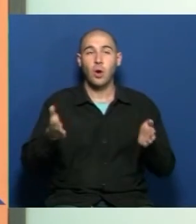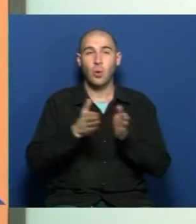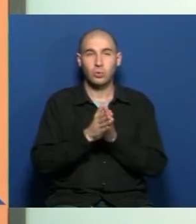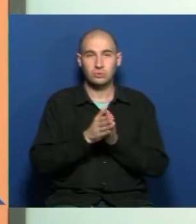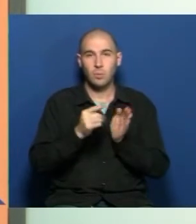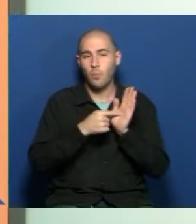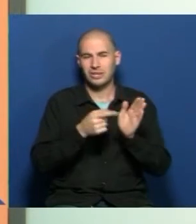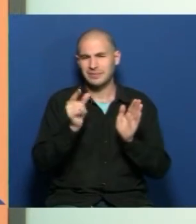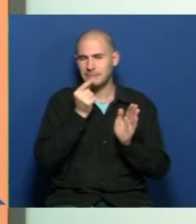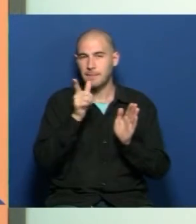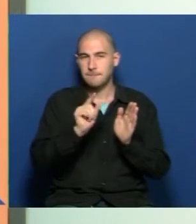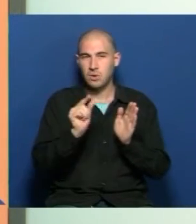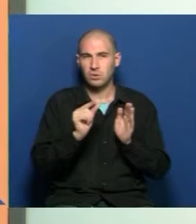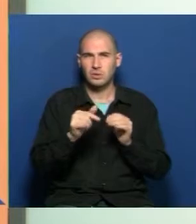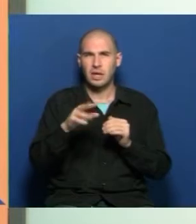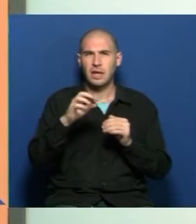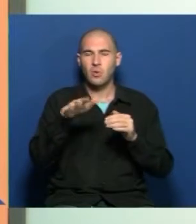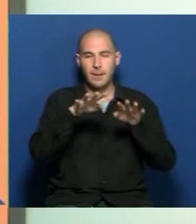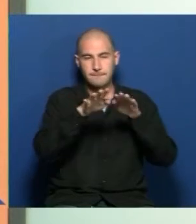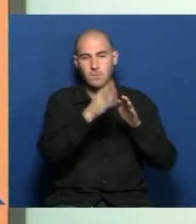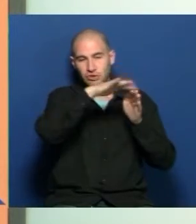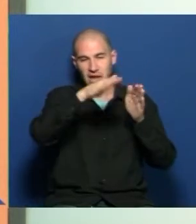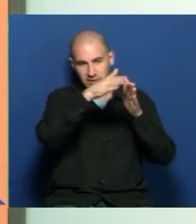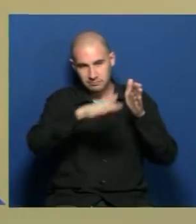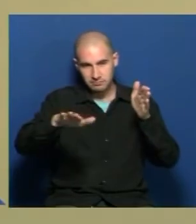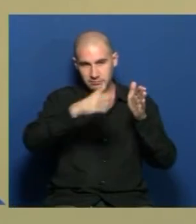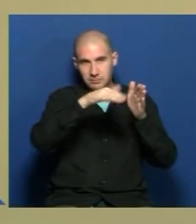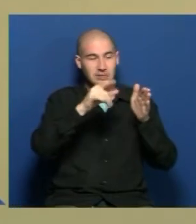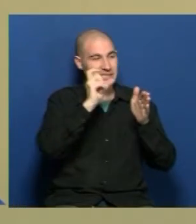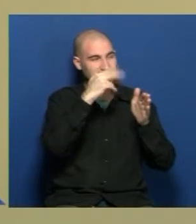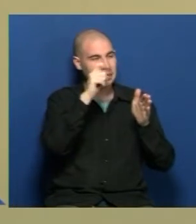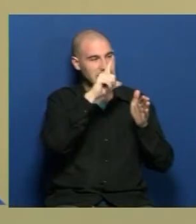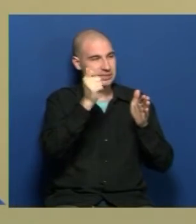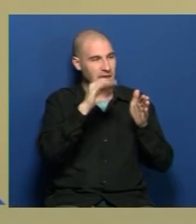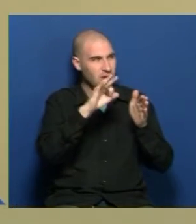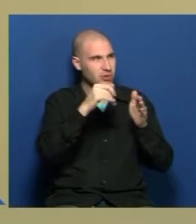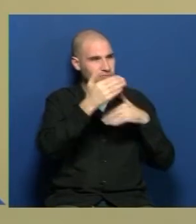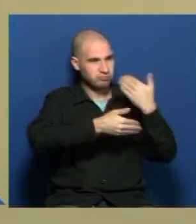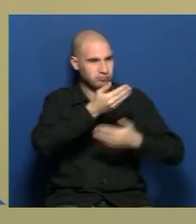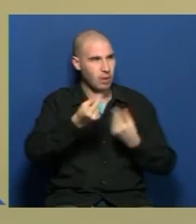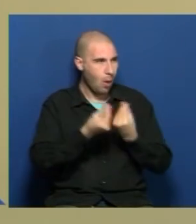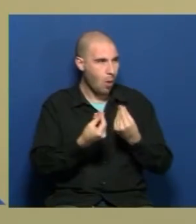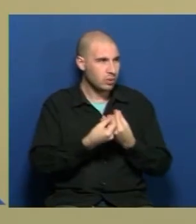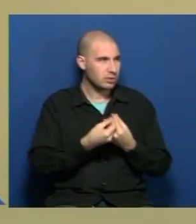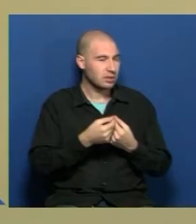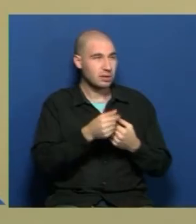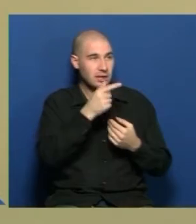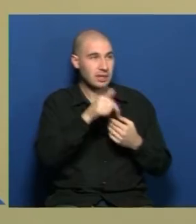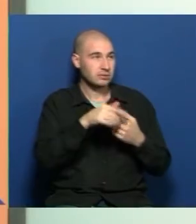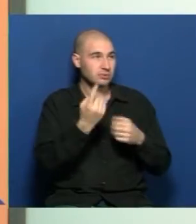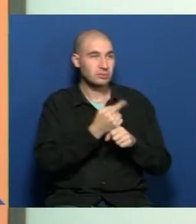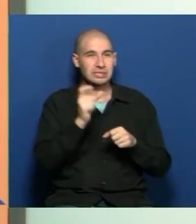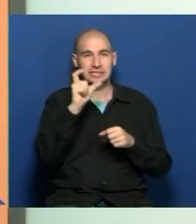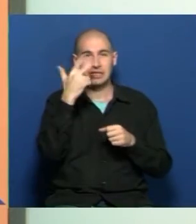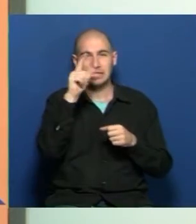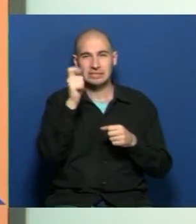tan visible, que es la ocupación del Pedemonte. Sí. Hay barrios del Challao acá que se desarrollaron muchísimo y no deberían haberlo... En el